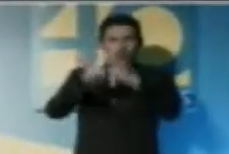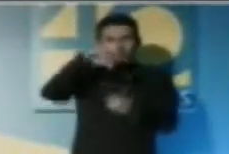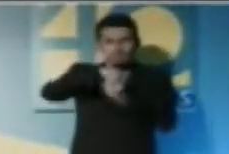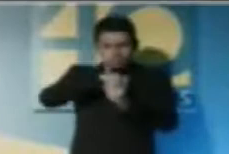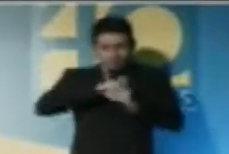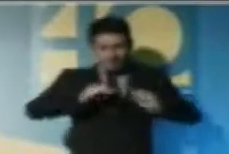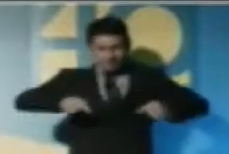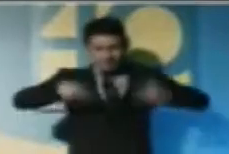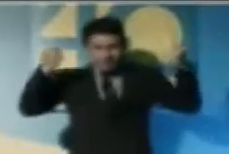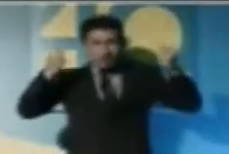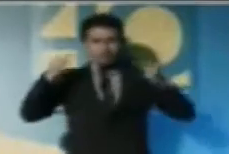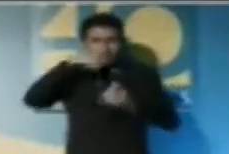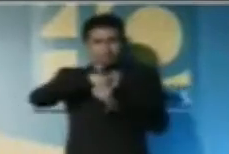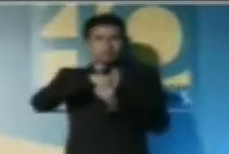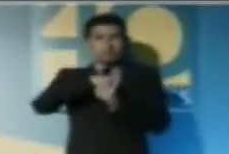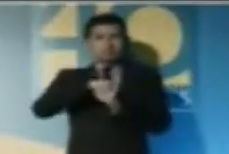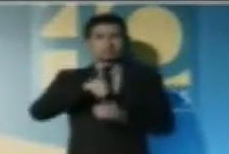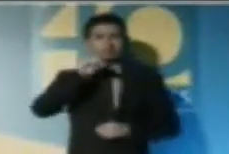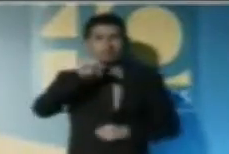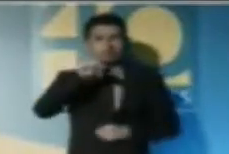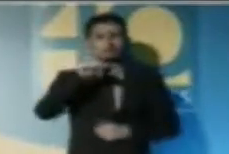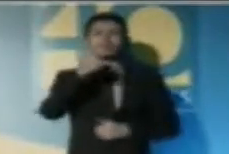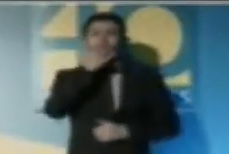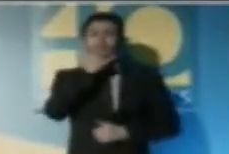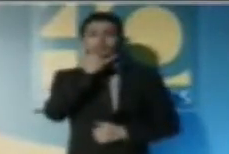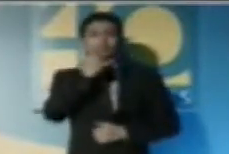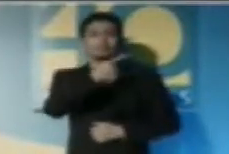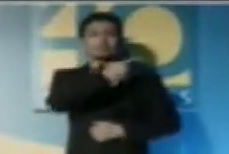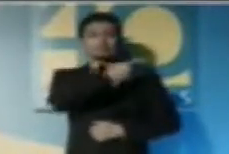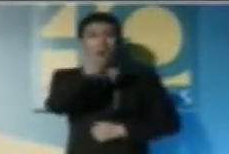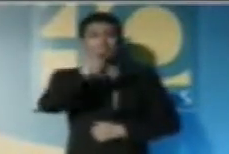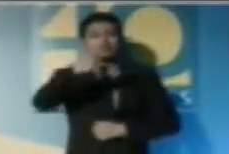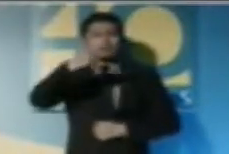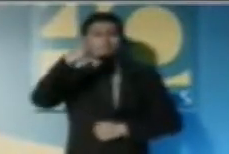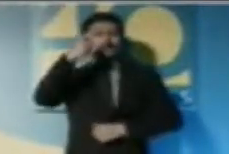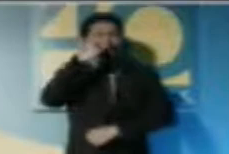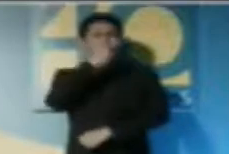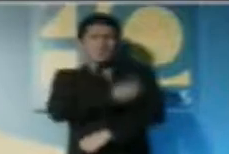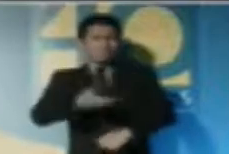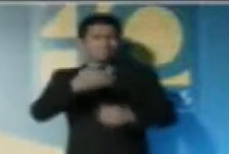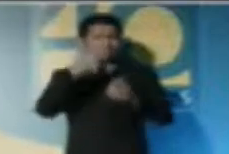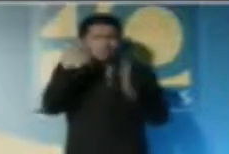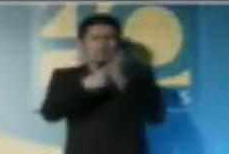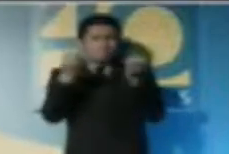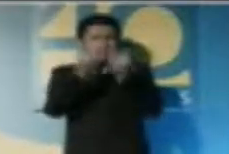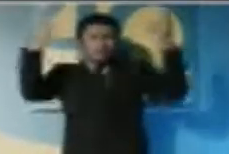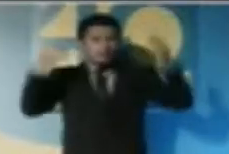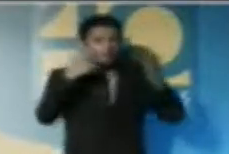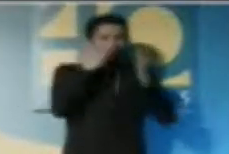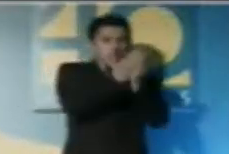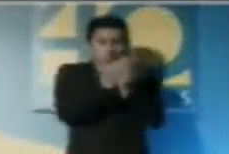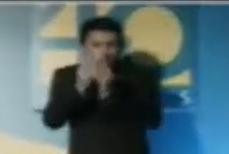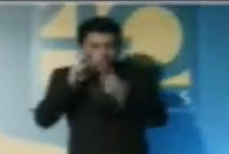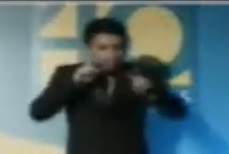hemos padecido han permitido a la par hacer cientos, quizás miles de estudios y análisis. Podemos decir que